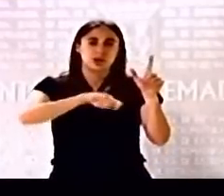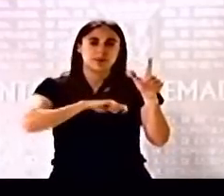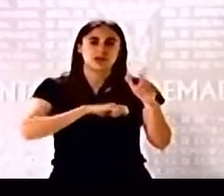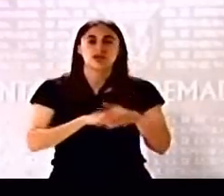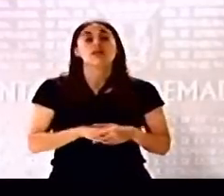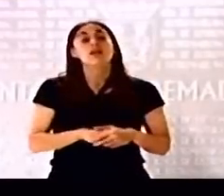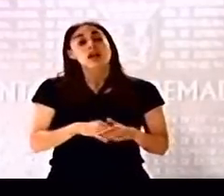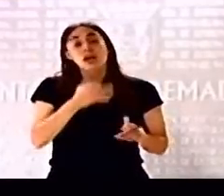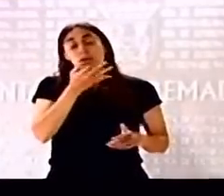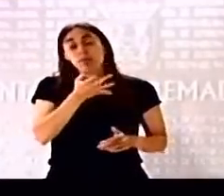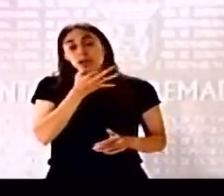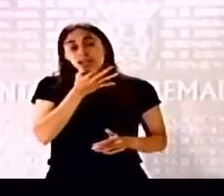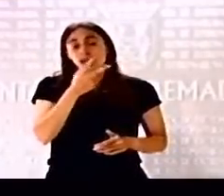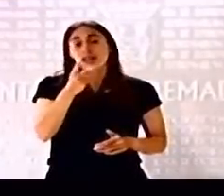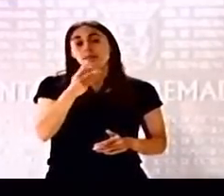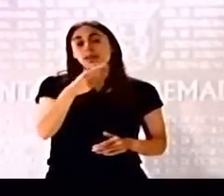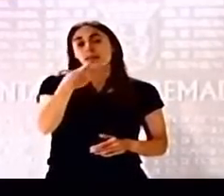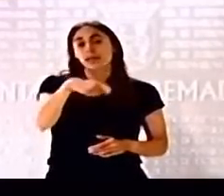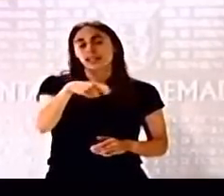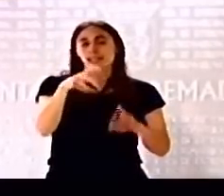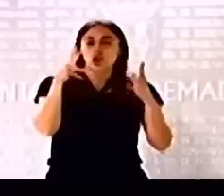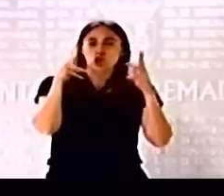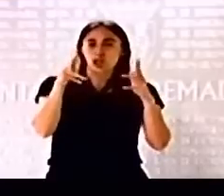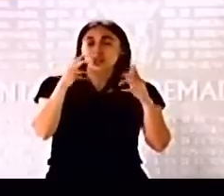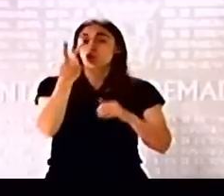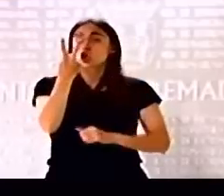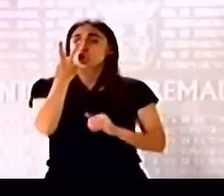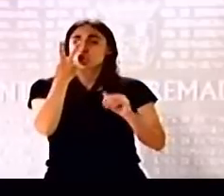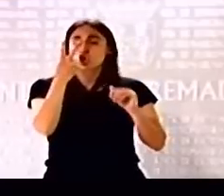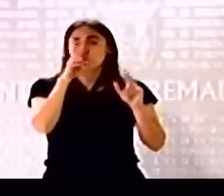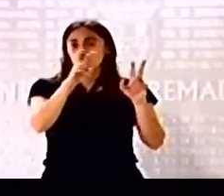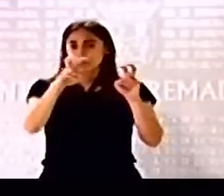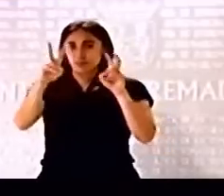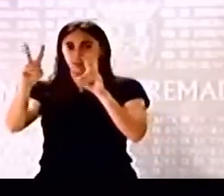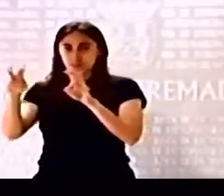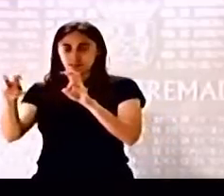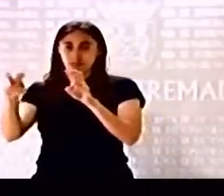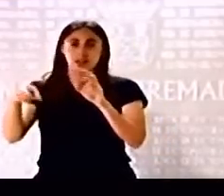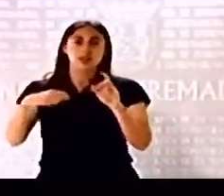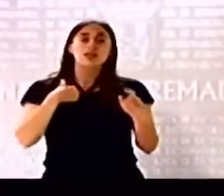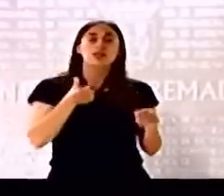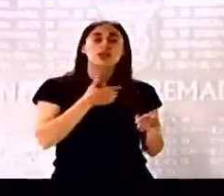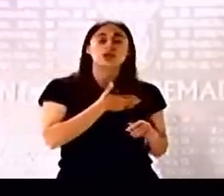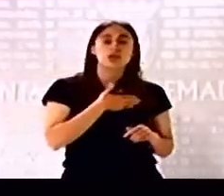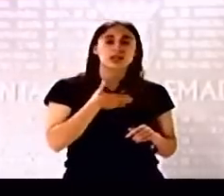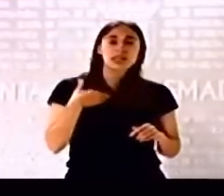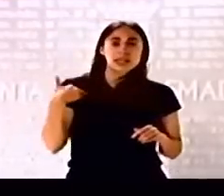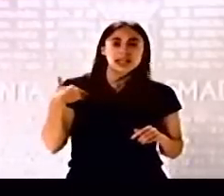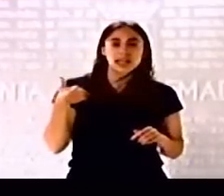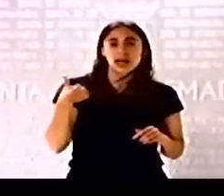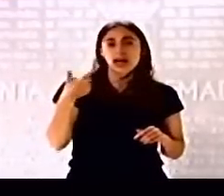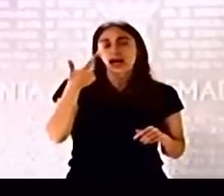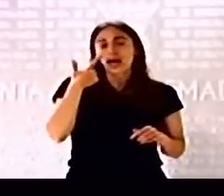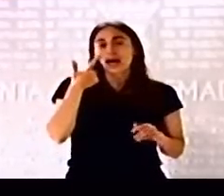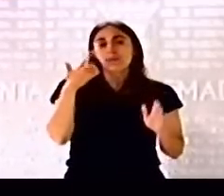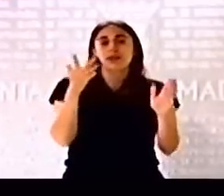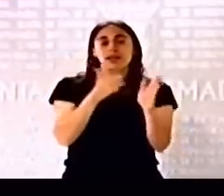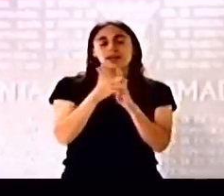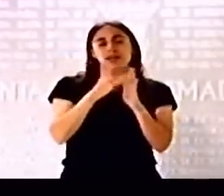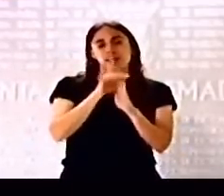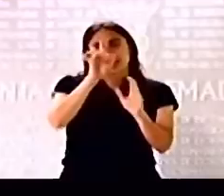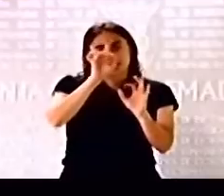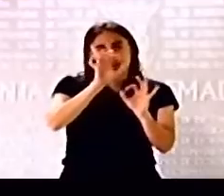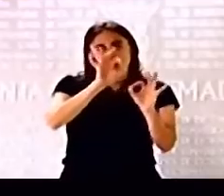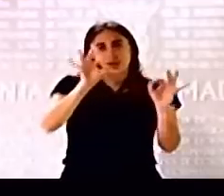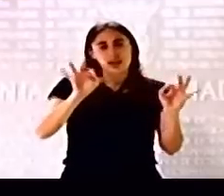Muy buenas tardes, vicepresidente y consejero. Dos cuestiones. Por un lado, me gustaría que nos aclarara si se está vacunando ya